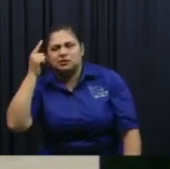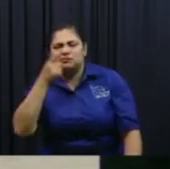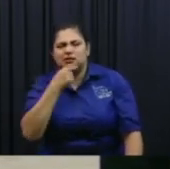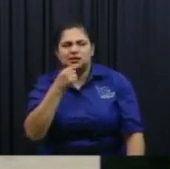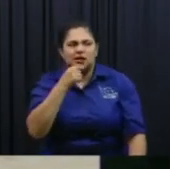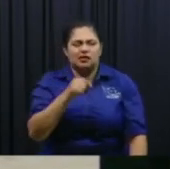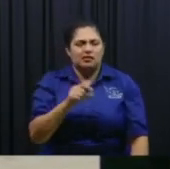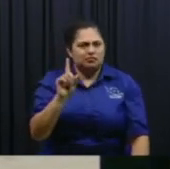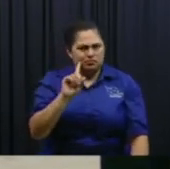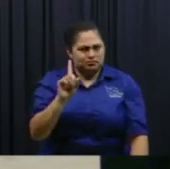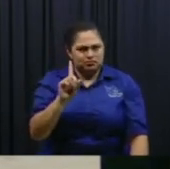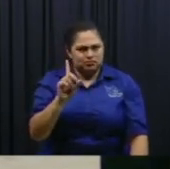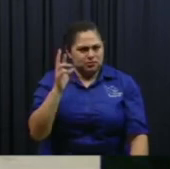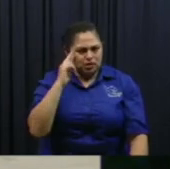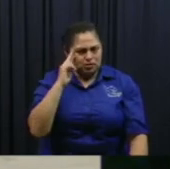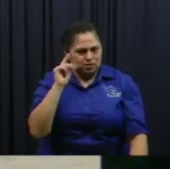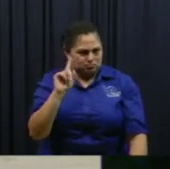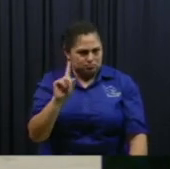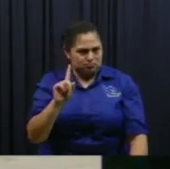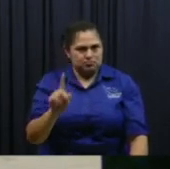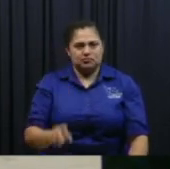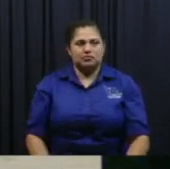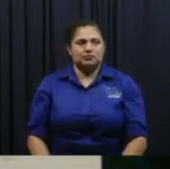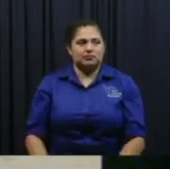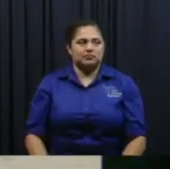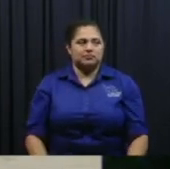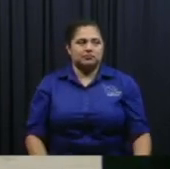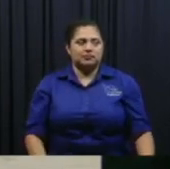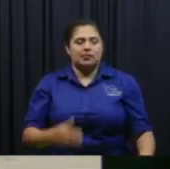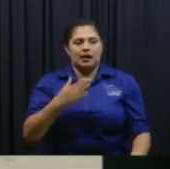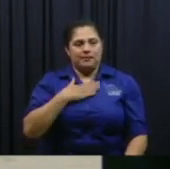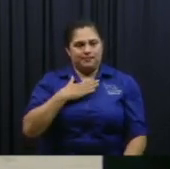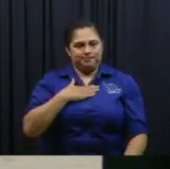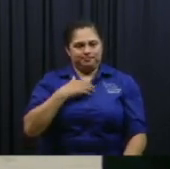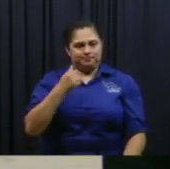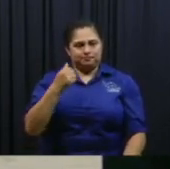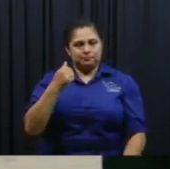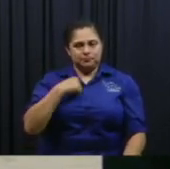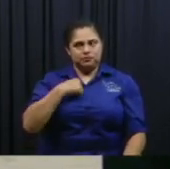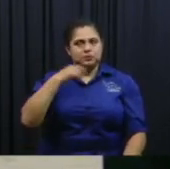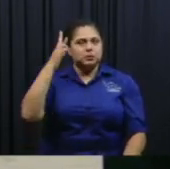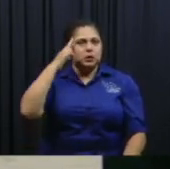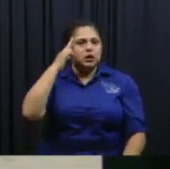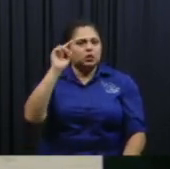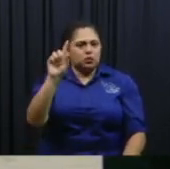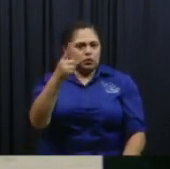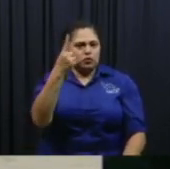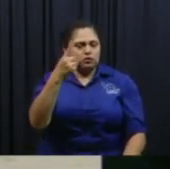no No a mí se me viene uno